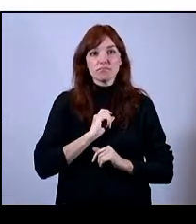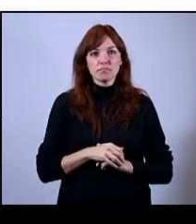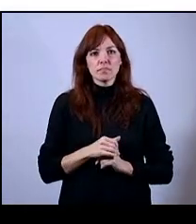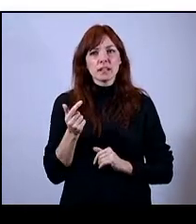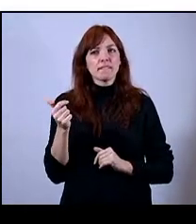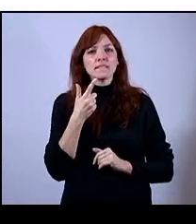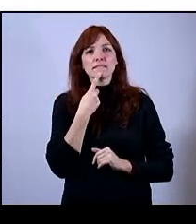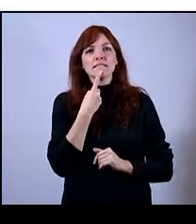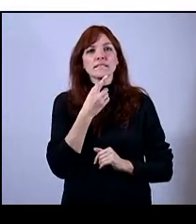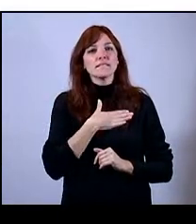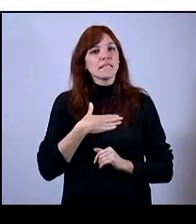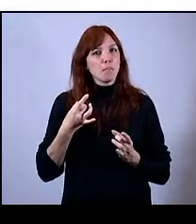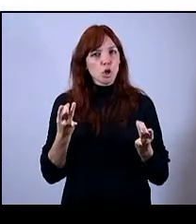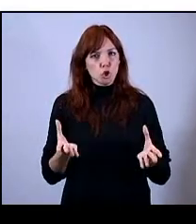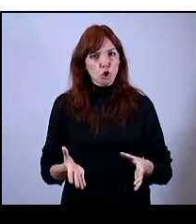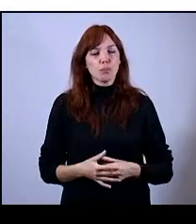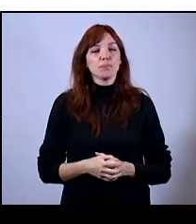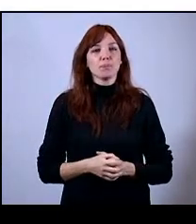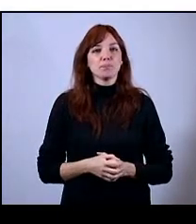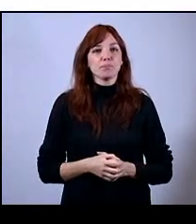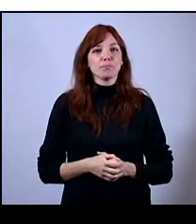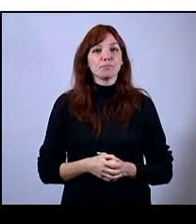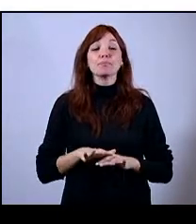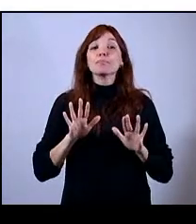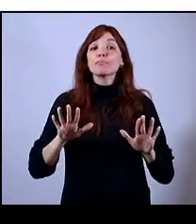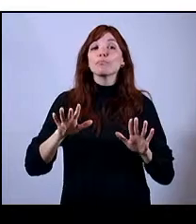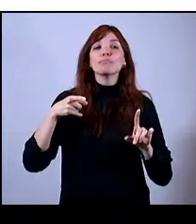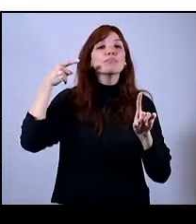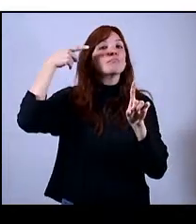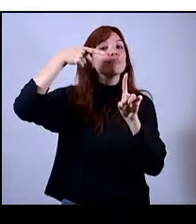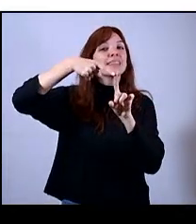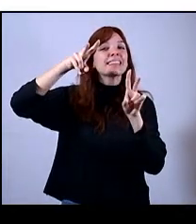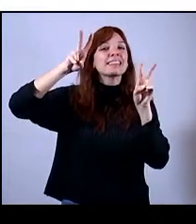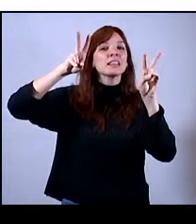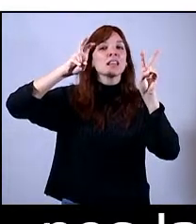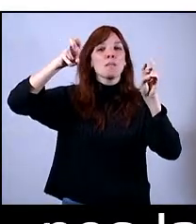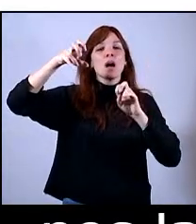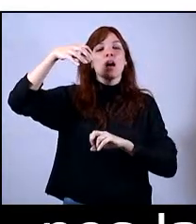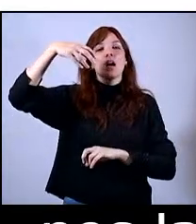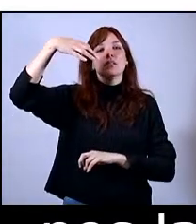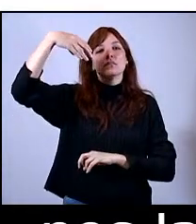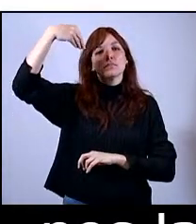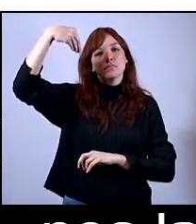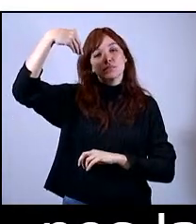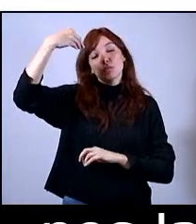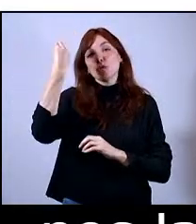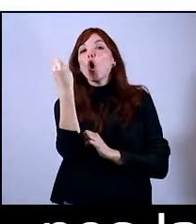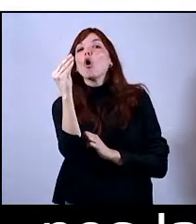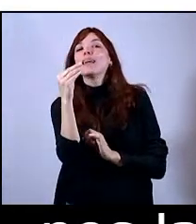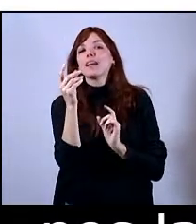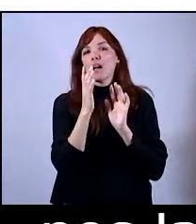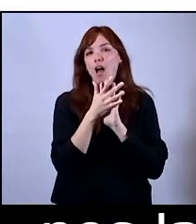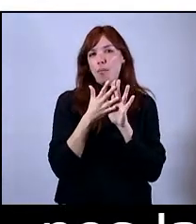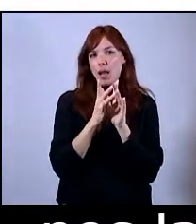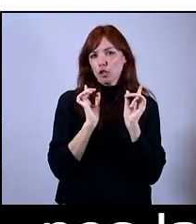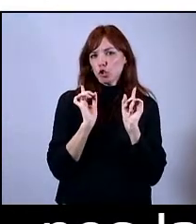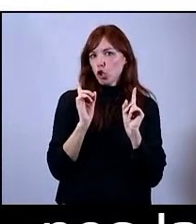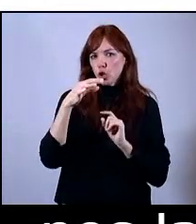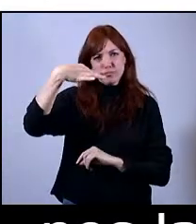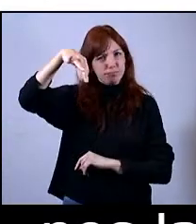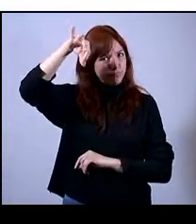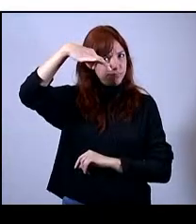quiere hacer pronto, pero única y exclusivamente para hablar de jóvenes. Única